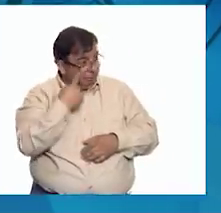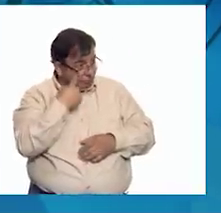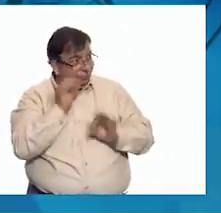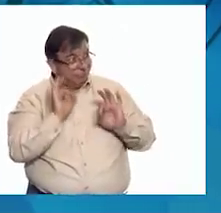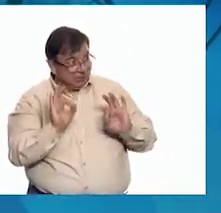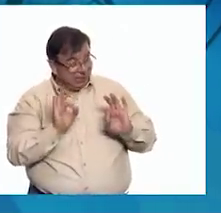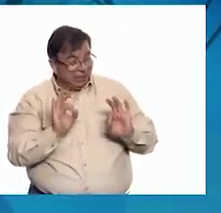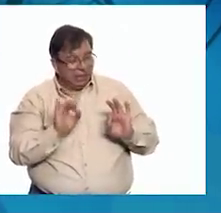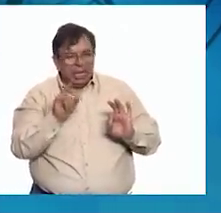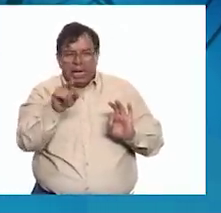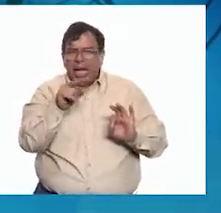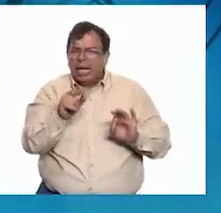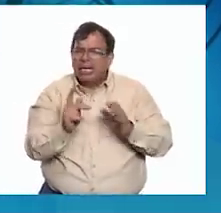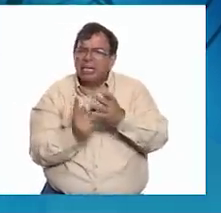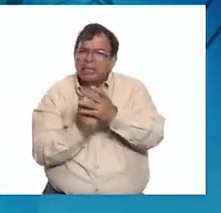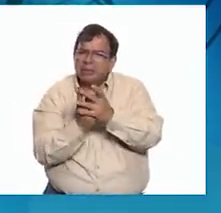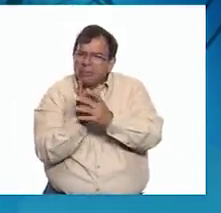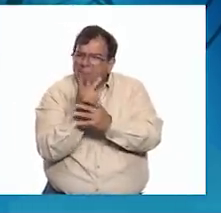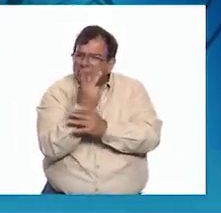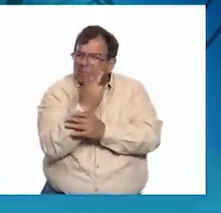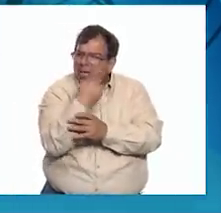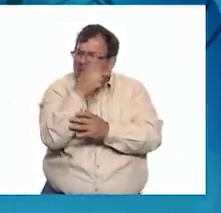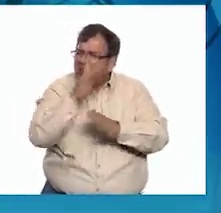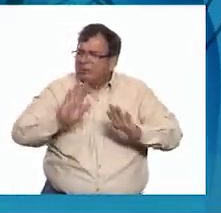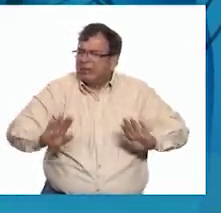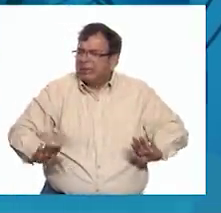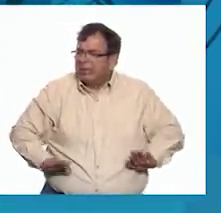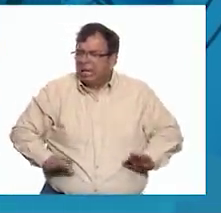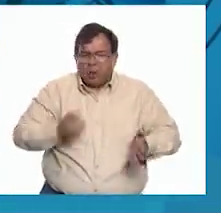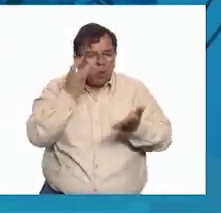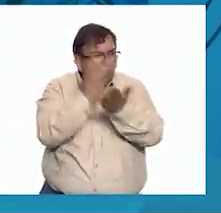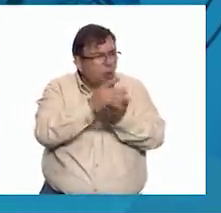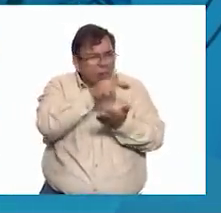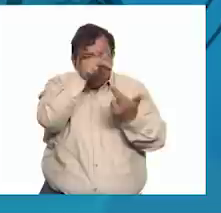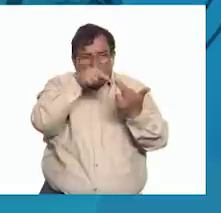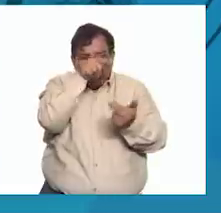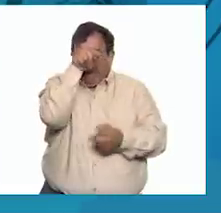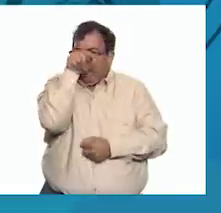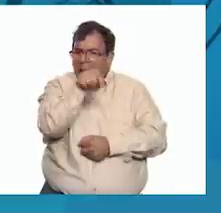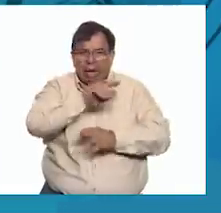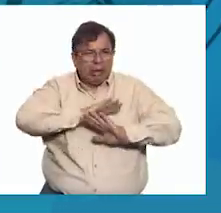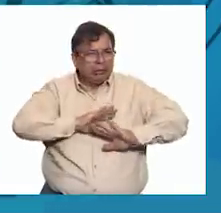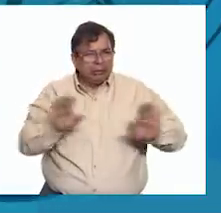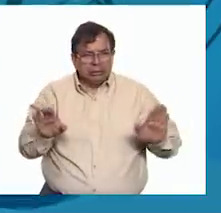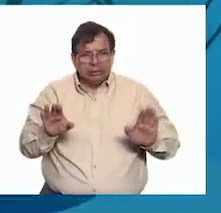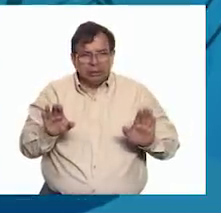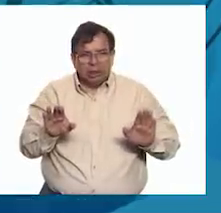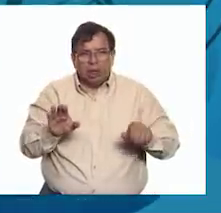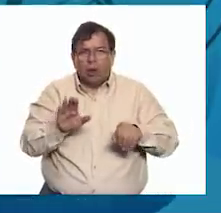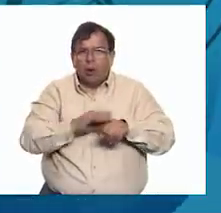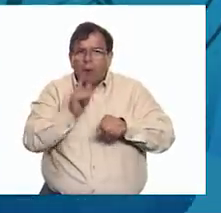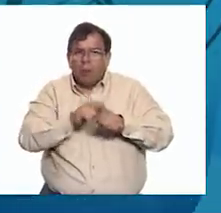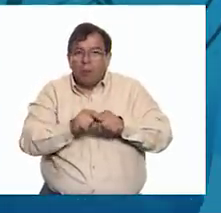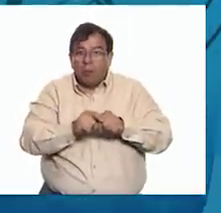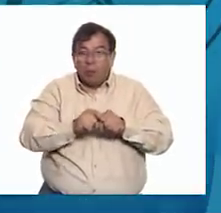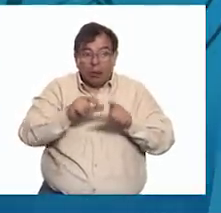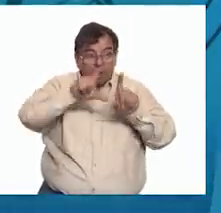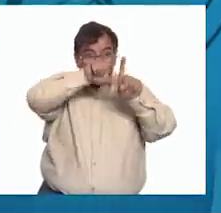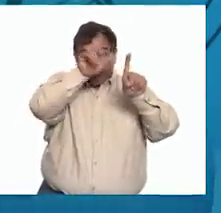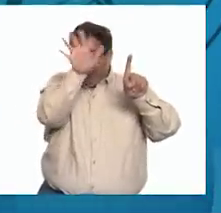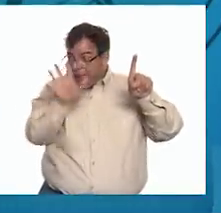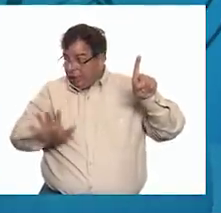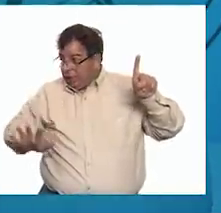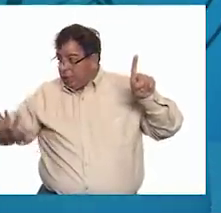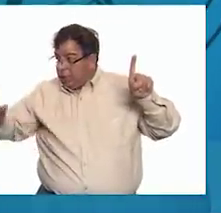Sí. Es un tipo de vegetación que solo se encuentra en esta región de México y es porque, a diferencia del resto del país, donde